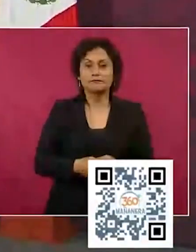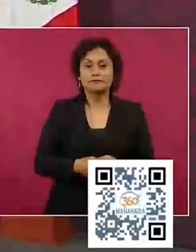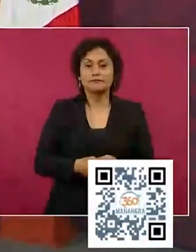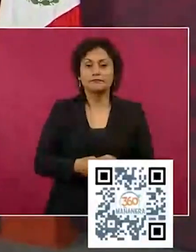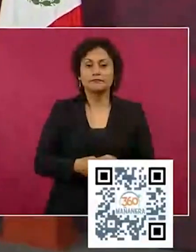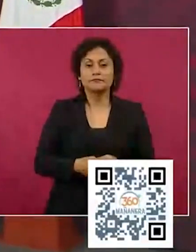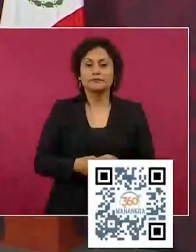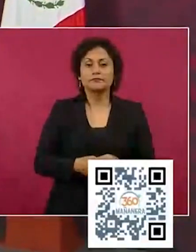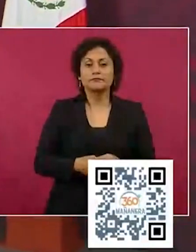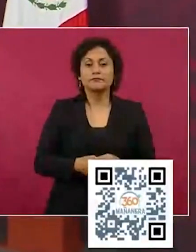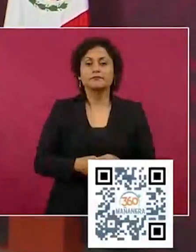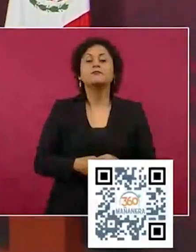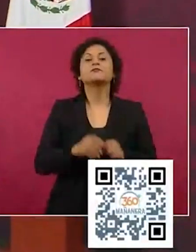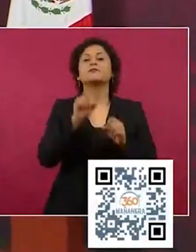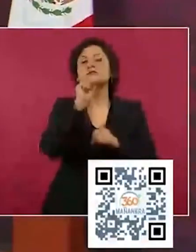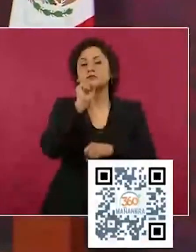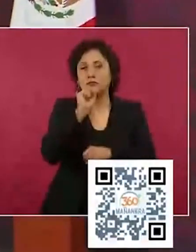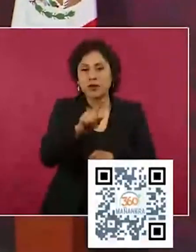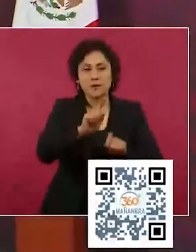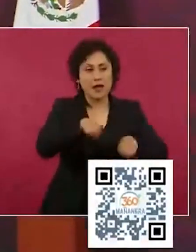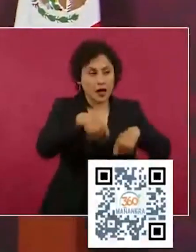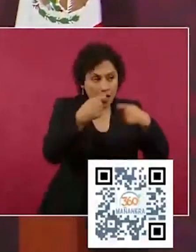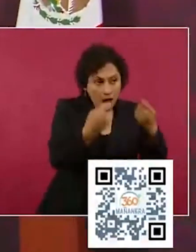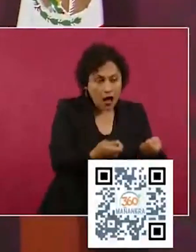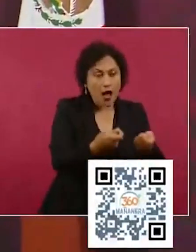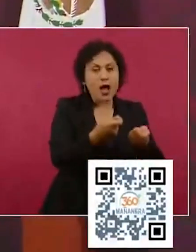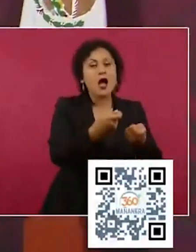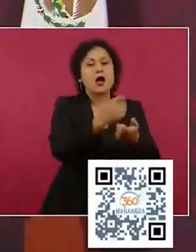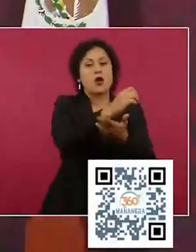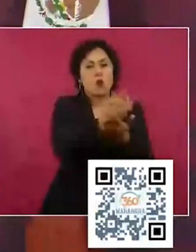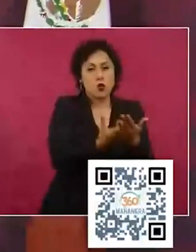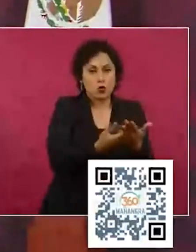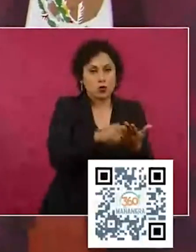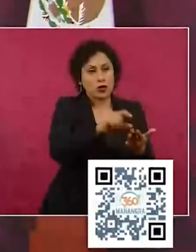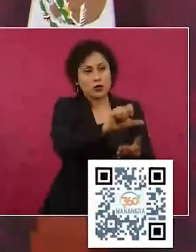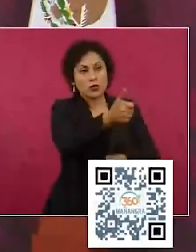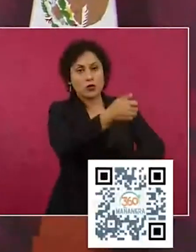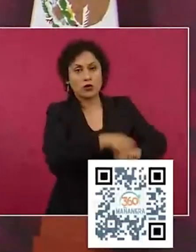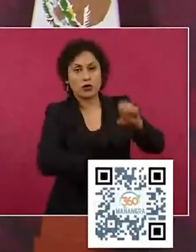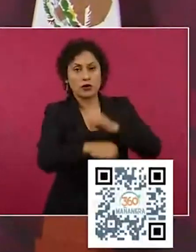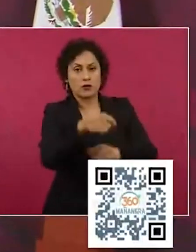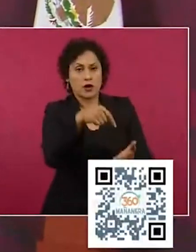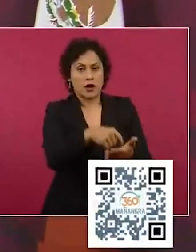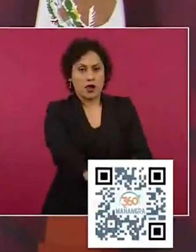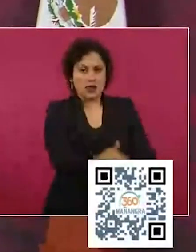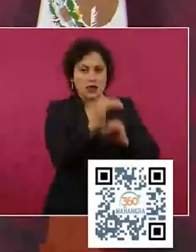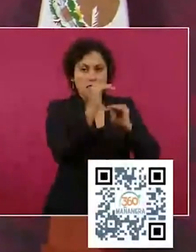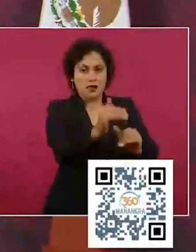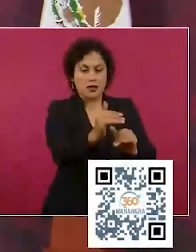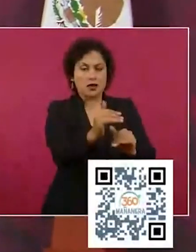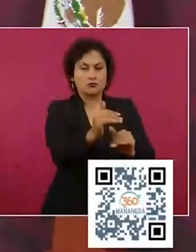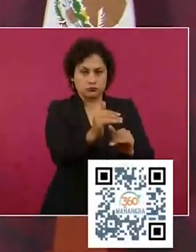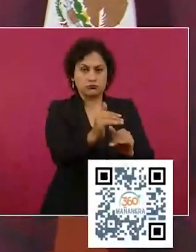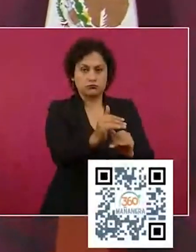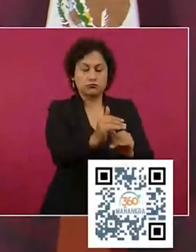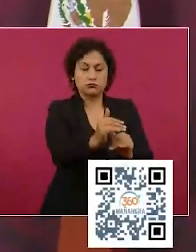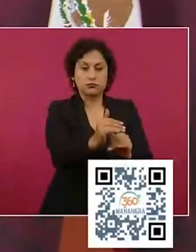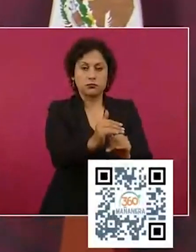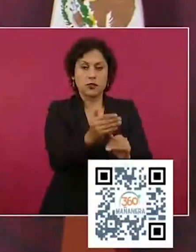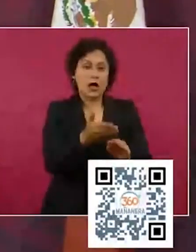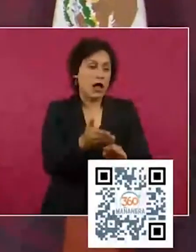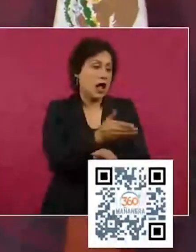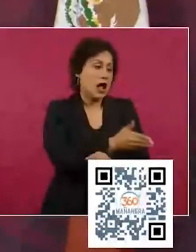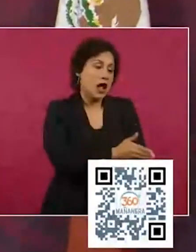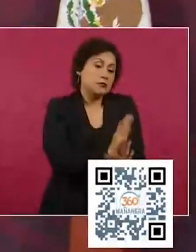la duración de las concesiones respetando desde luego y las concesiones ya existentes hasta antes de